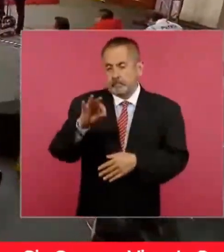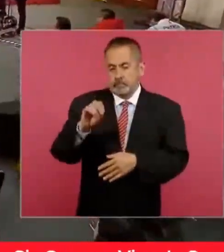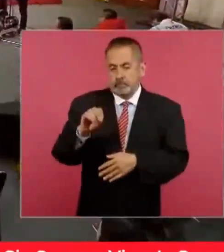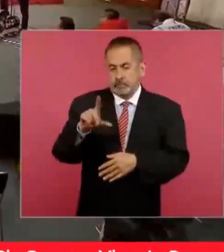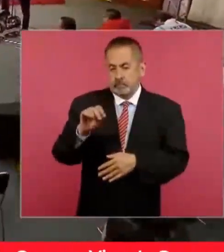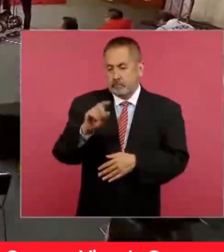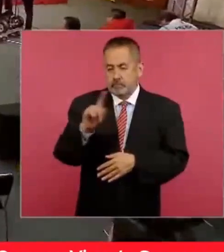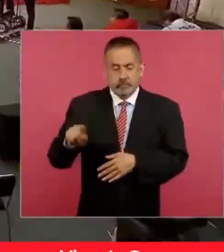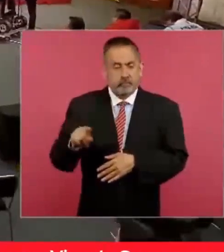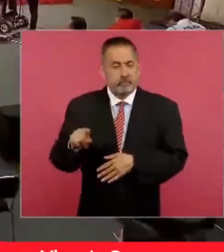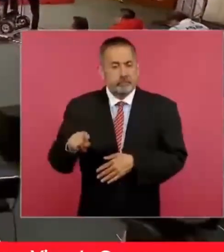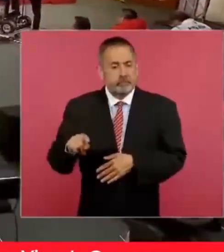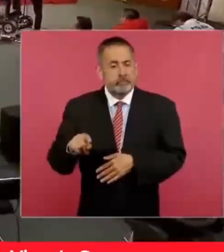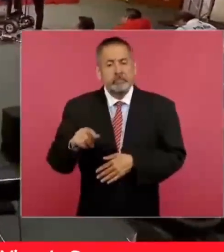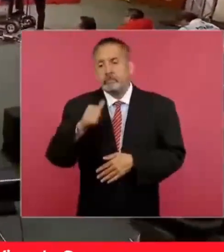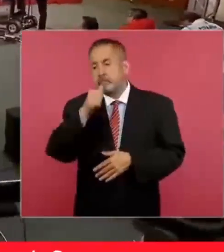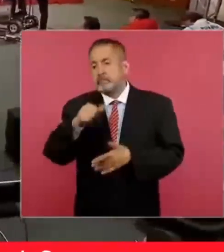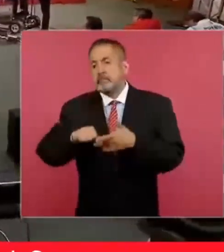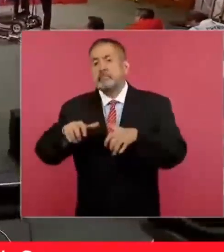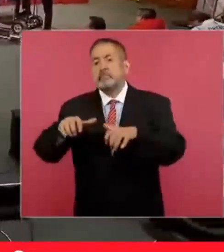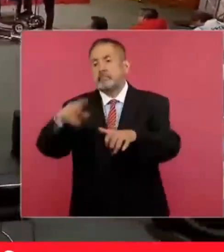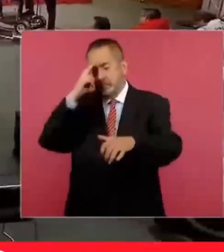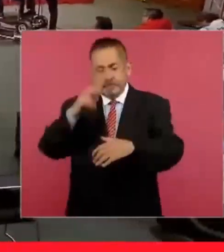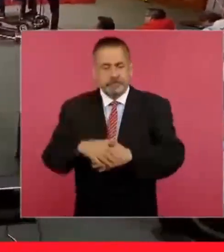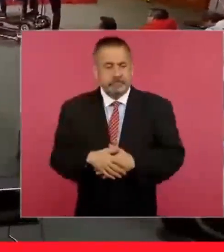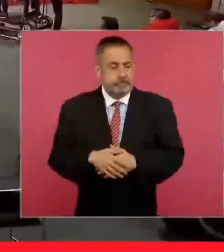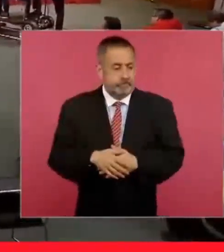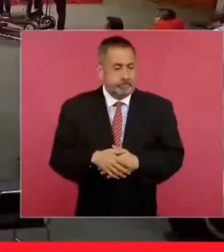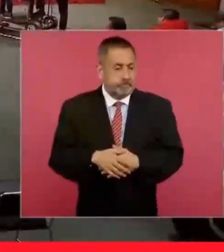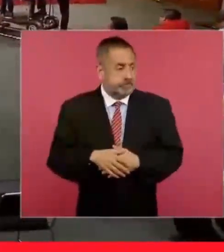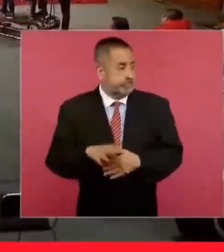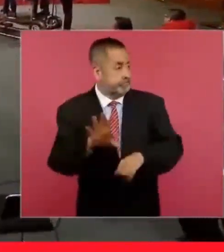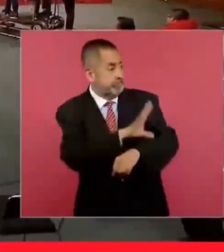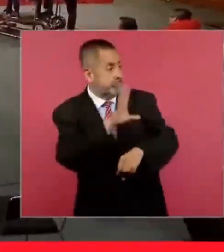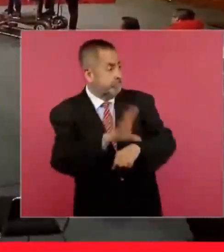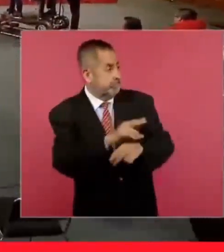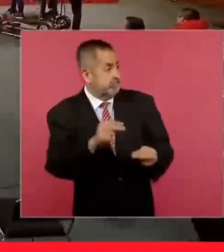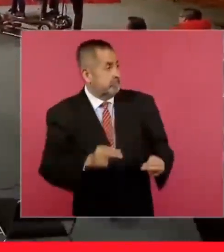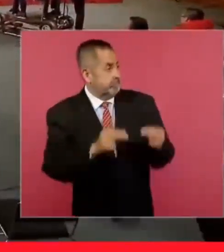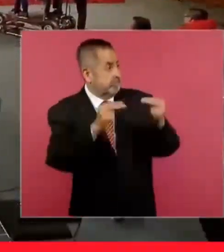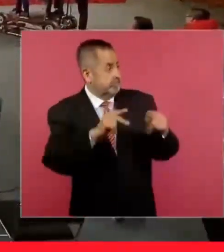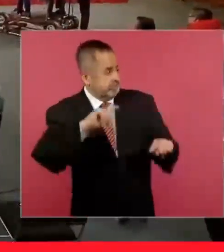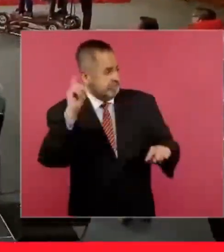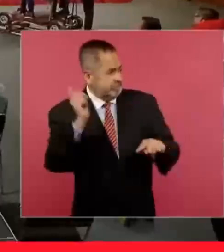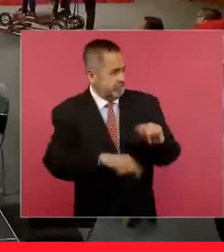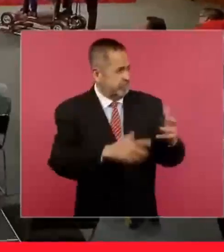México. Les devuelvo la energía eléctrica que es